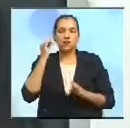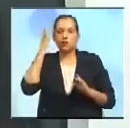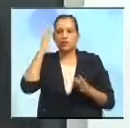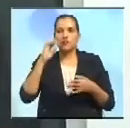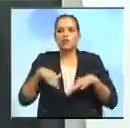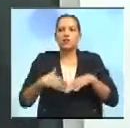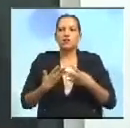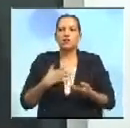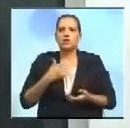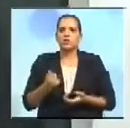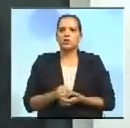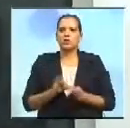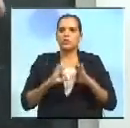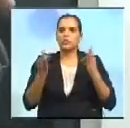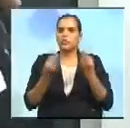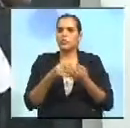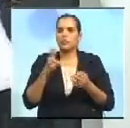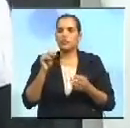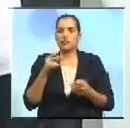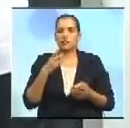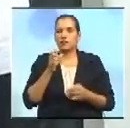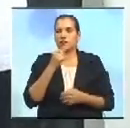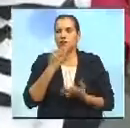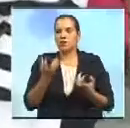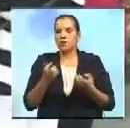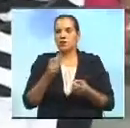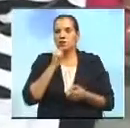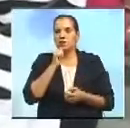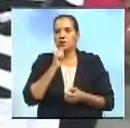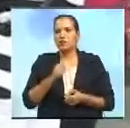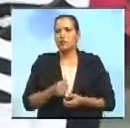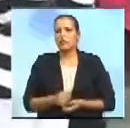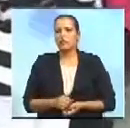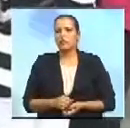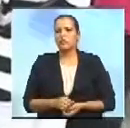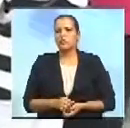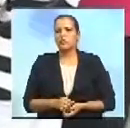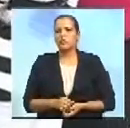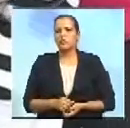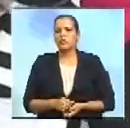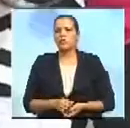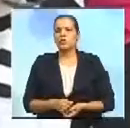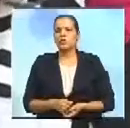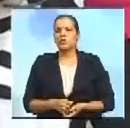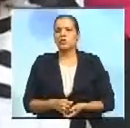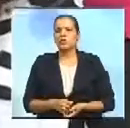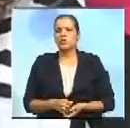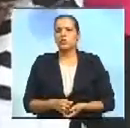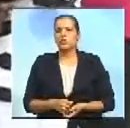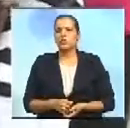Los familiares de la chica no quisieron dar ningún tipo de declaración. Con imagen de Luis Reyes, Luis Guerra, Telecosta.